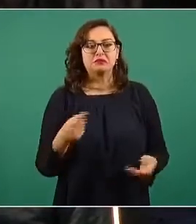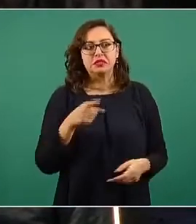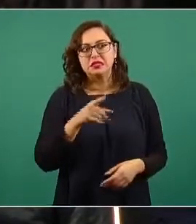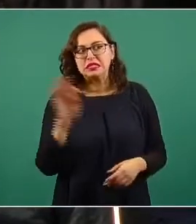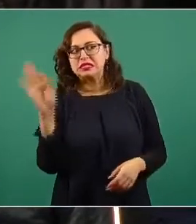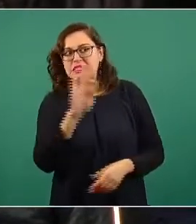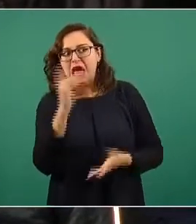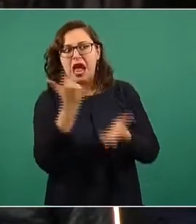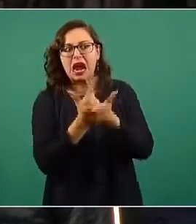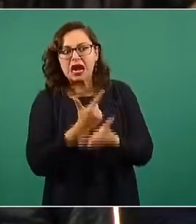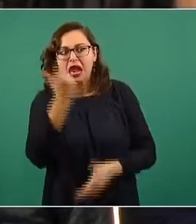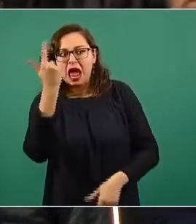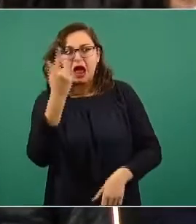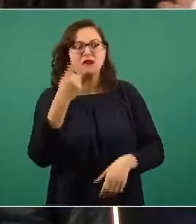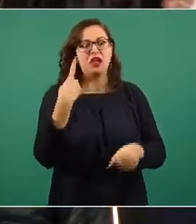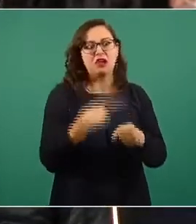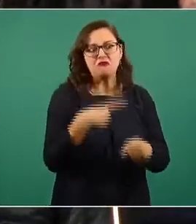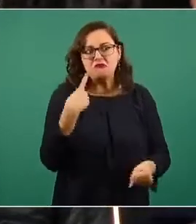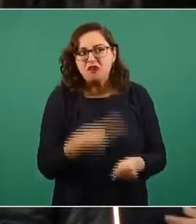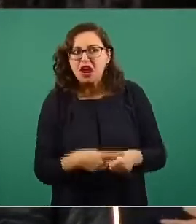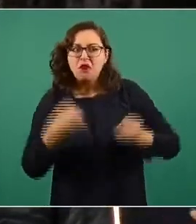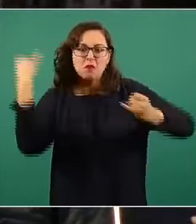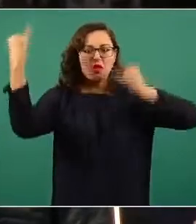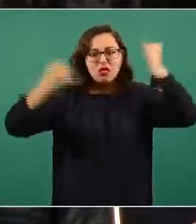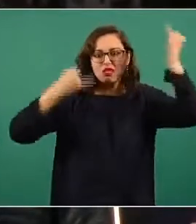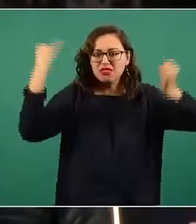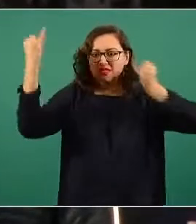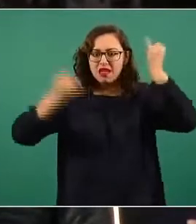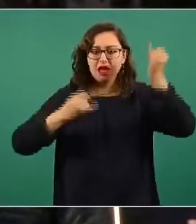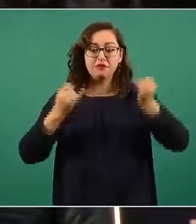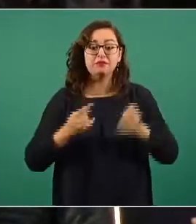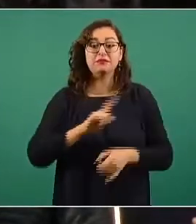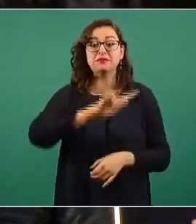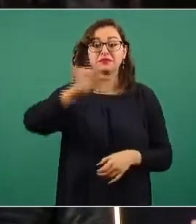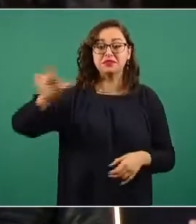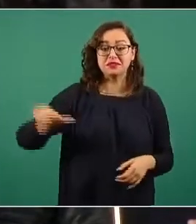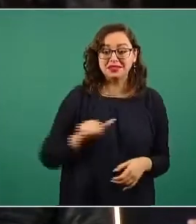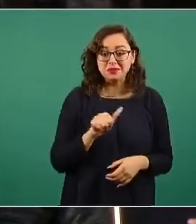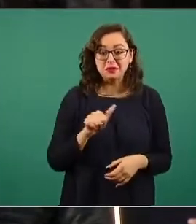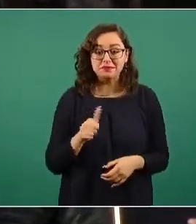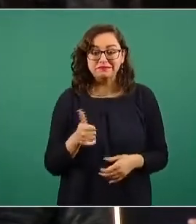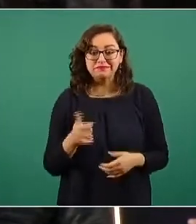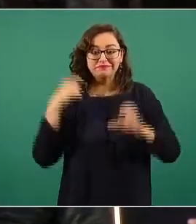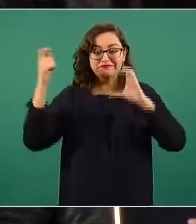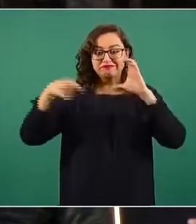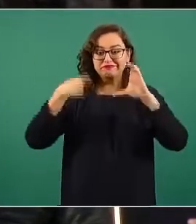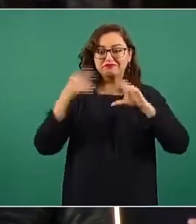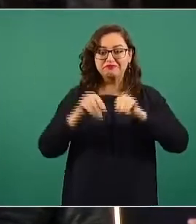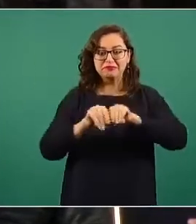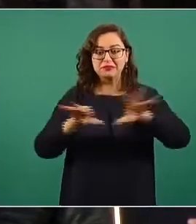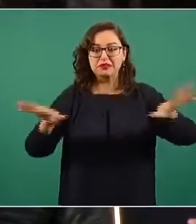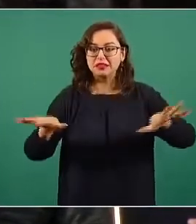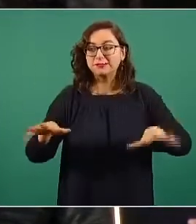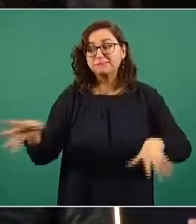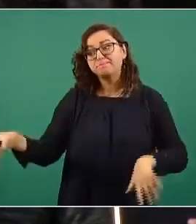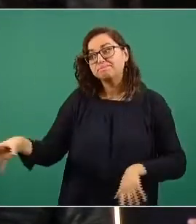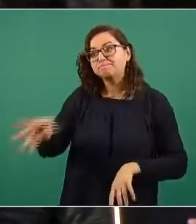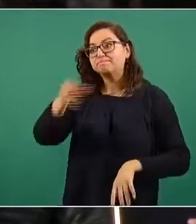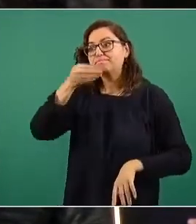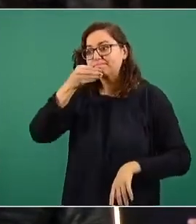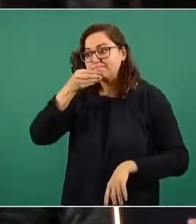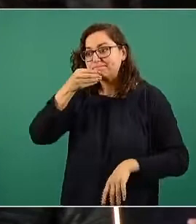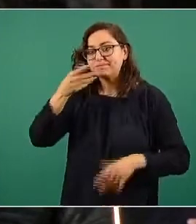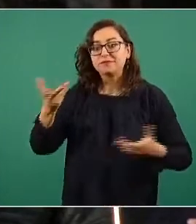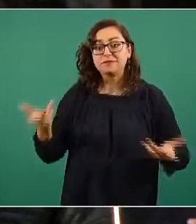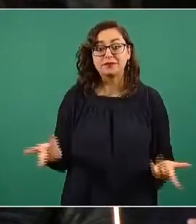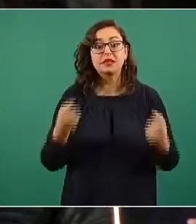muy contundente el viernes, incluso desde la propia vocería de aquí de Palacio Nacional, encabezada por Jesús Ramírez. Se